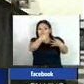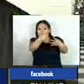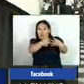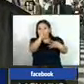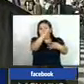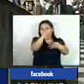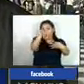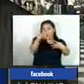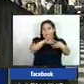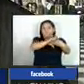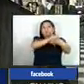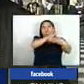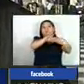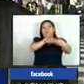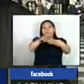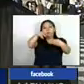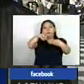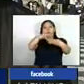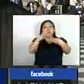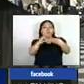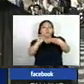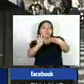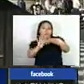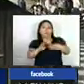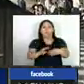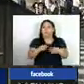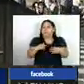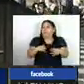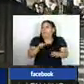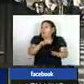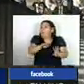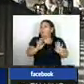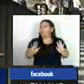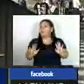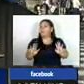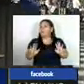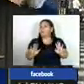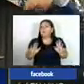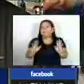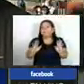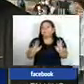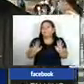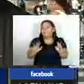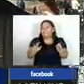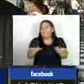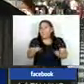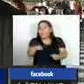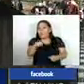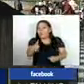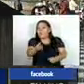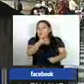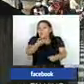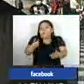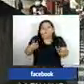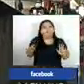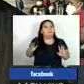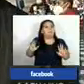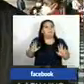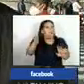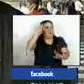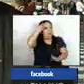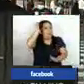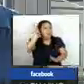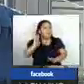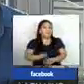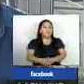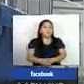estos cuatro países que le llaman C4. Hasta ahí pues no puedo yo decir más porque no tengo un mayor